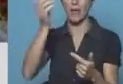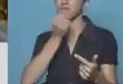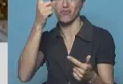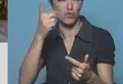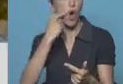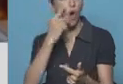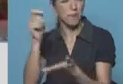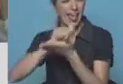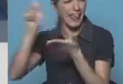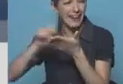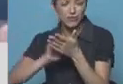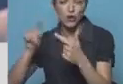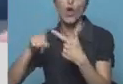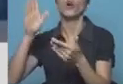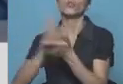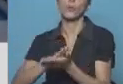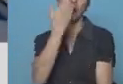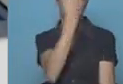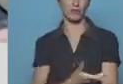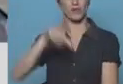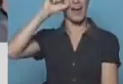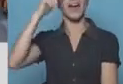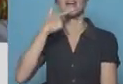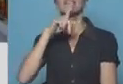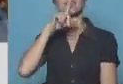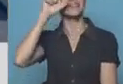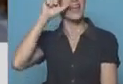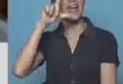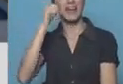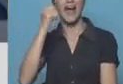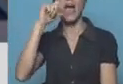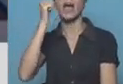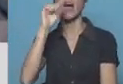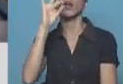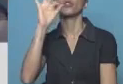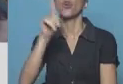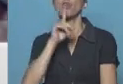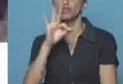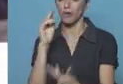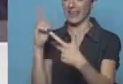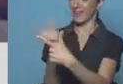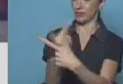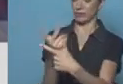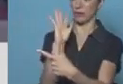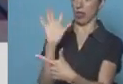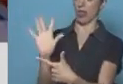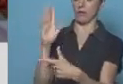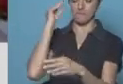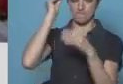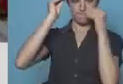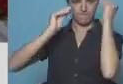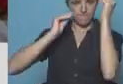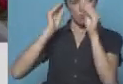sobre Estela Carlotto, que es todo un ejemplo, realmente eso me preocupa porque el tema de derechos humanos creo que es un